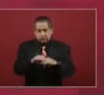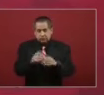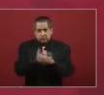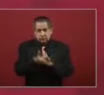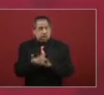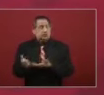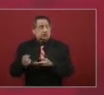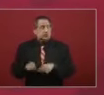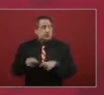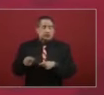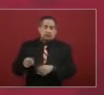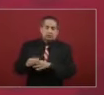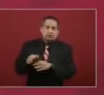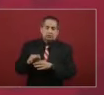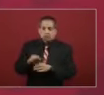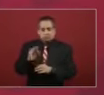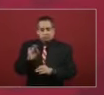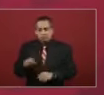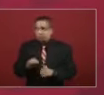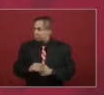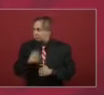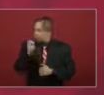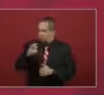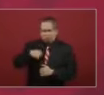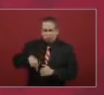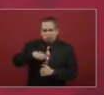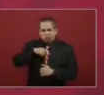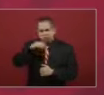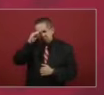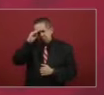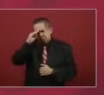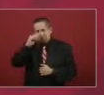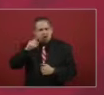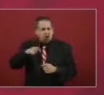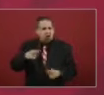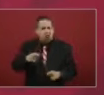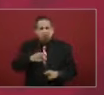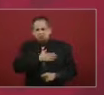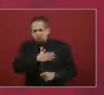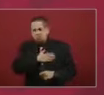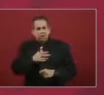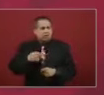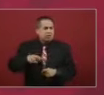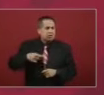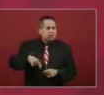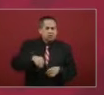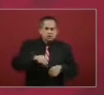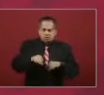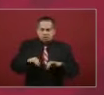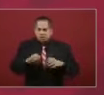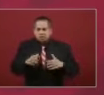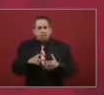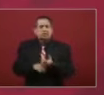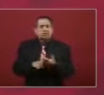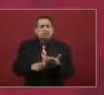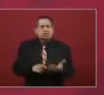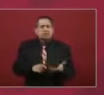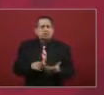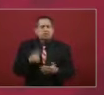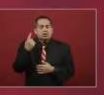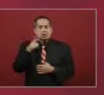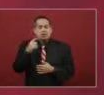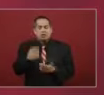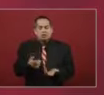importantes al salario. Por eso estoy llamando a los trabajadores a